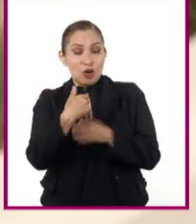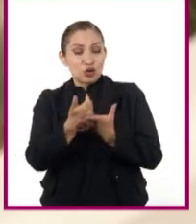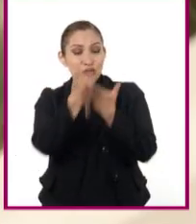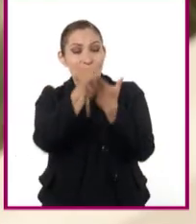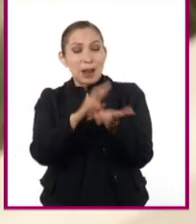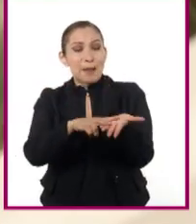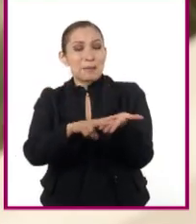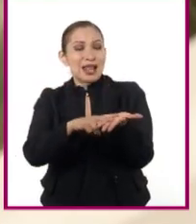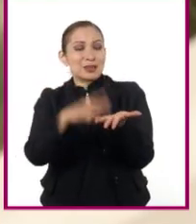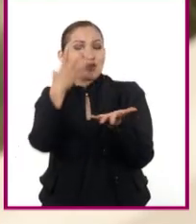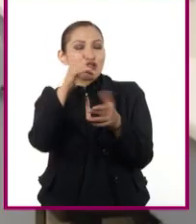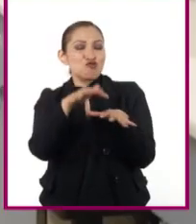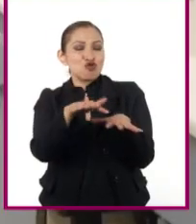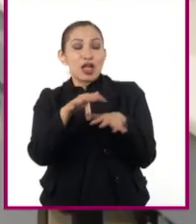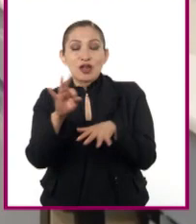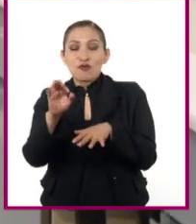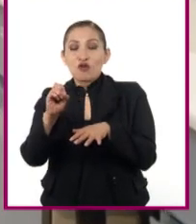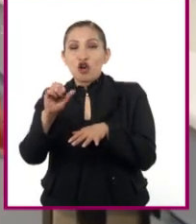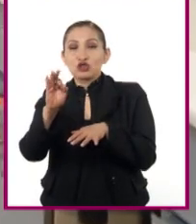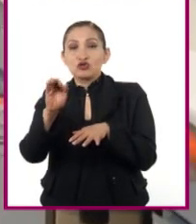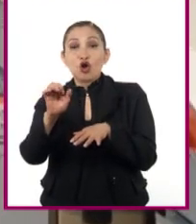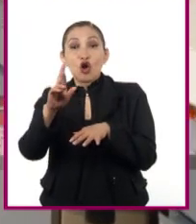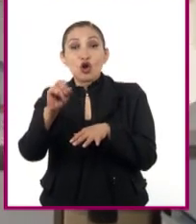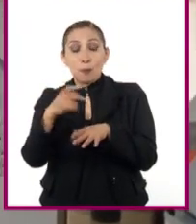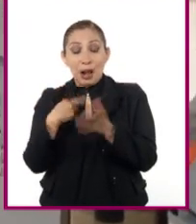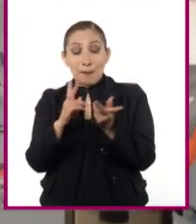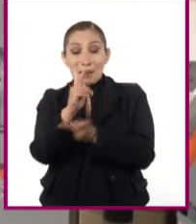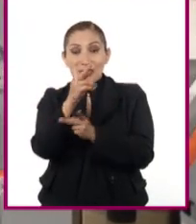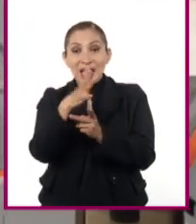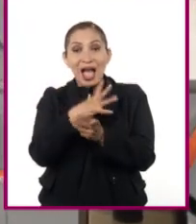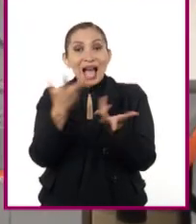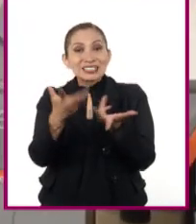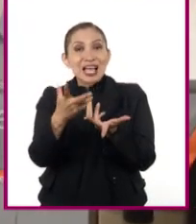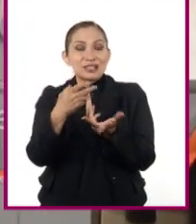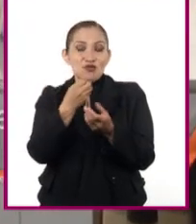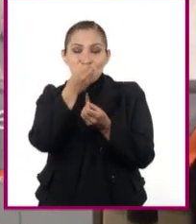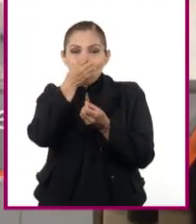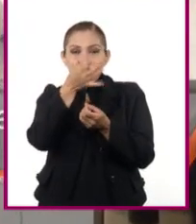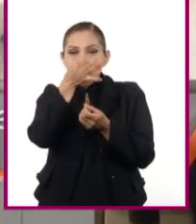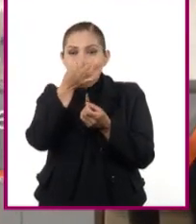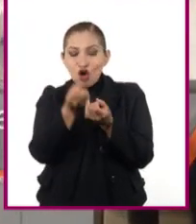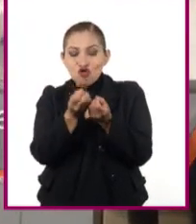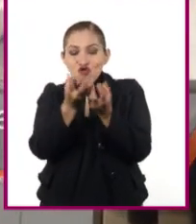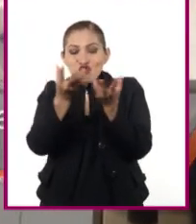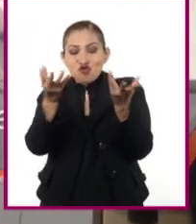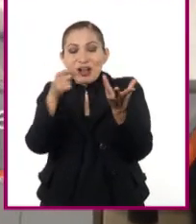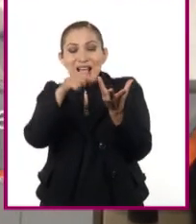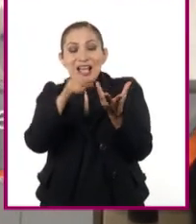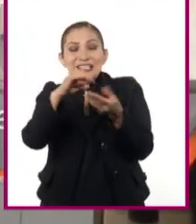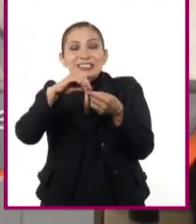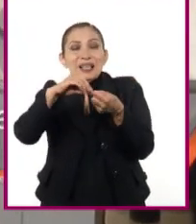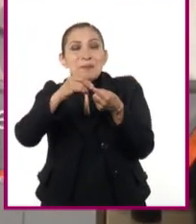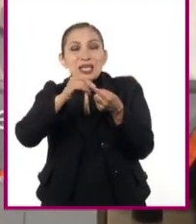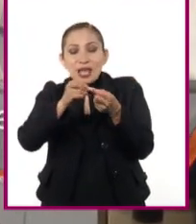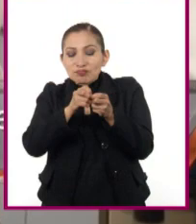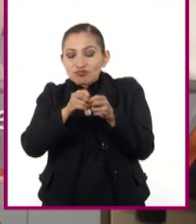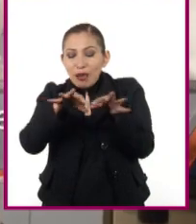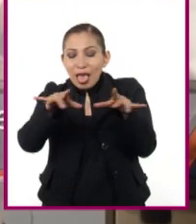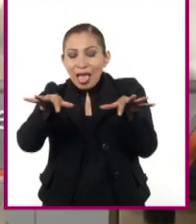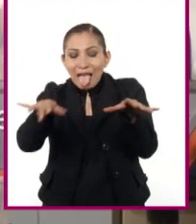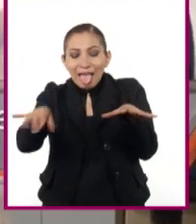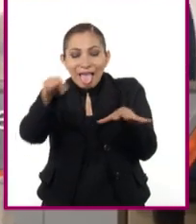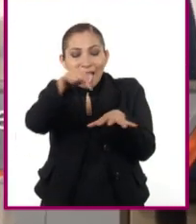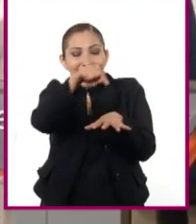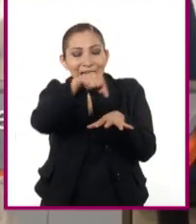verdes y bonitas. Uh-huh. Y el fósforo nos ayuda a que las plantas producen flores. Okay. Las flores producen semillas, las semillas